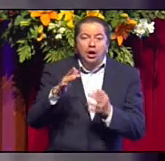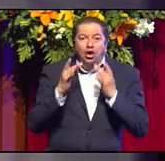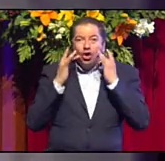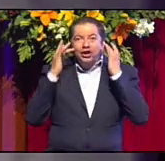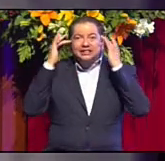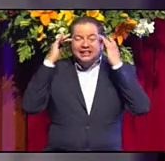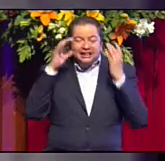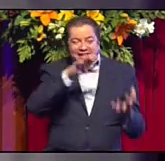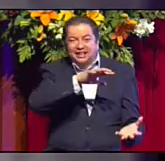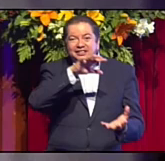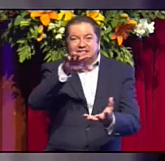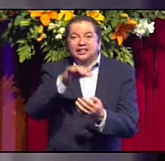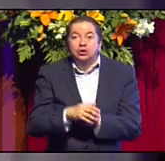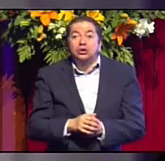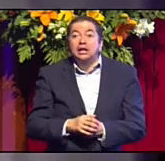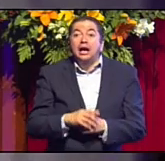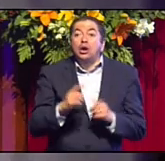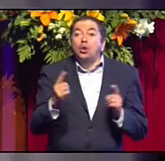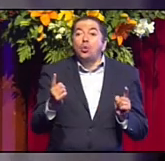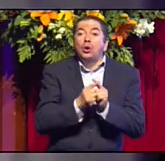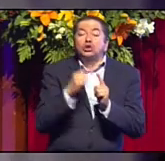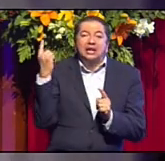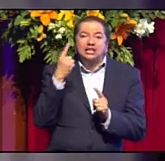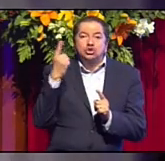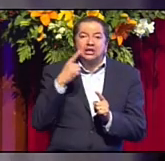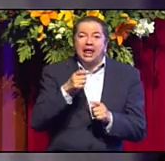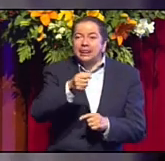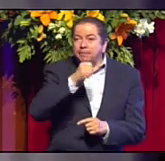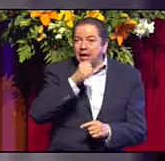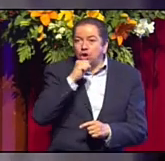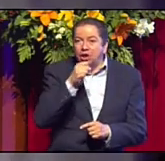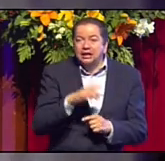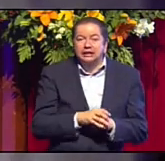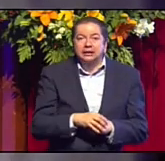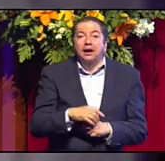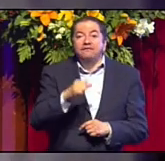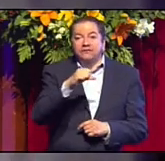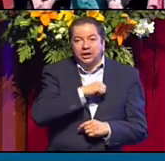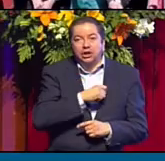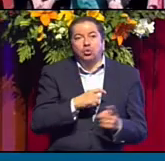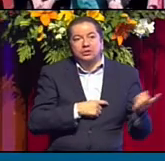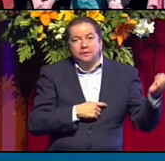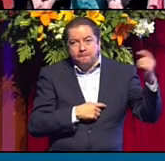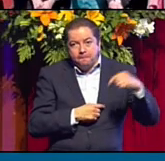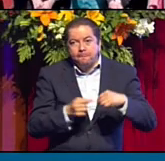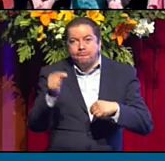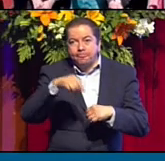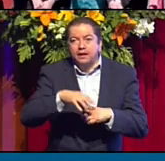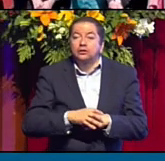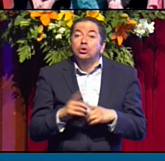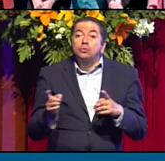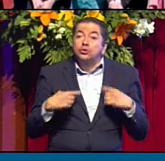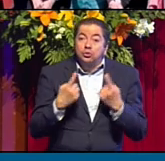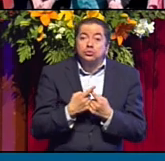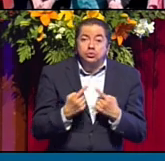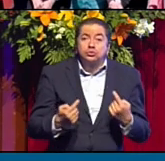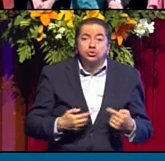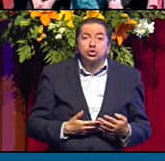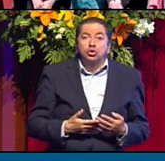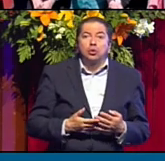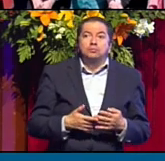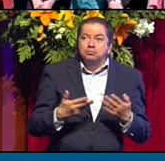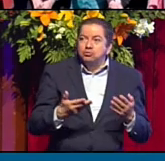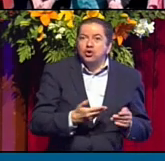alegría esta distinción. Este es un encuentro nacional de periodistas que estuvieron en Vicuña. Y nosotros promocionamos nuestra